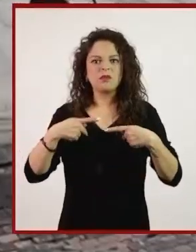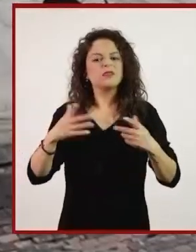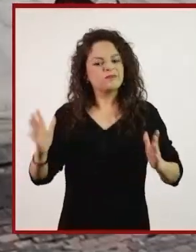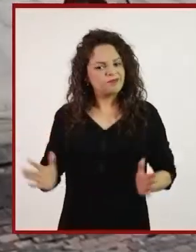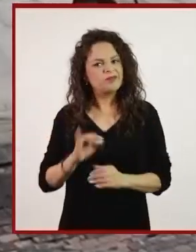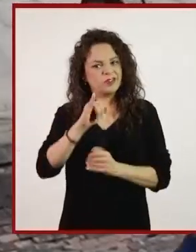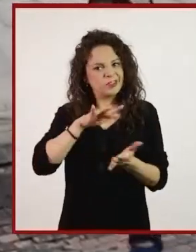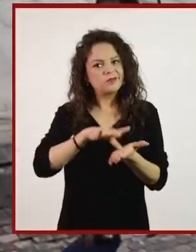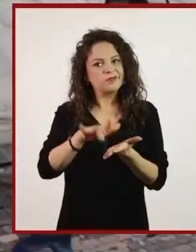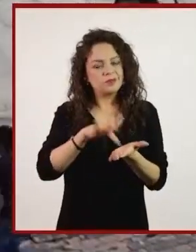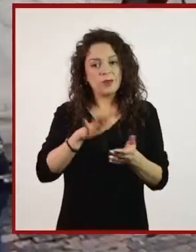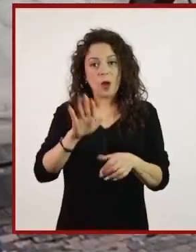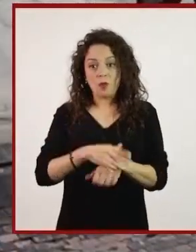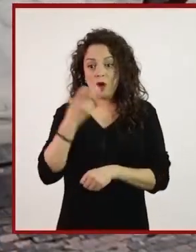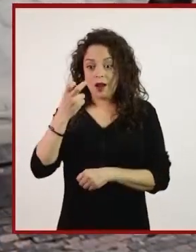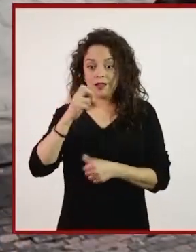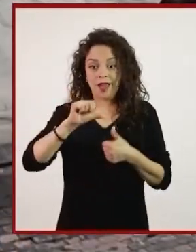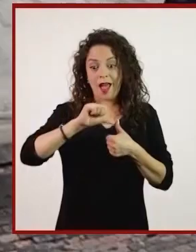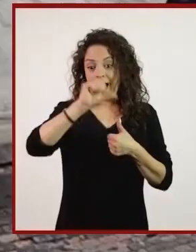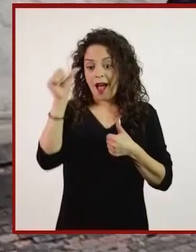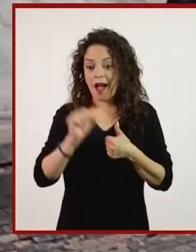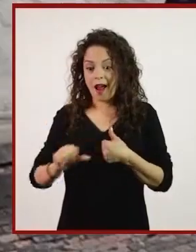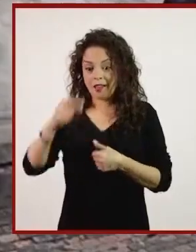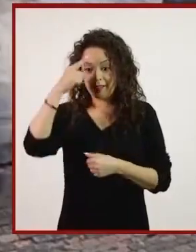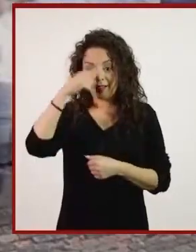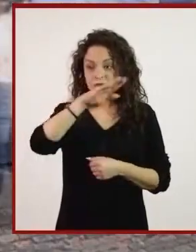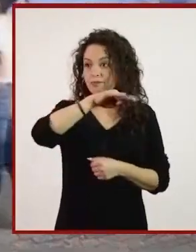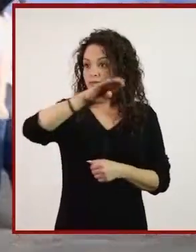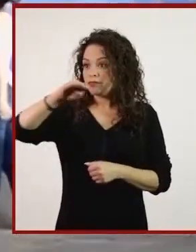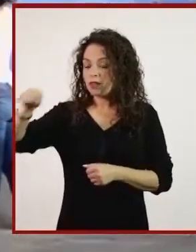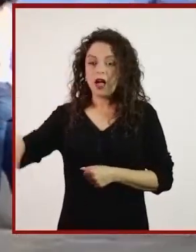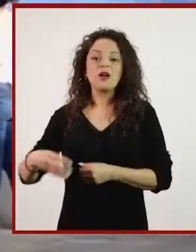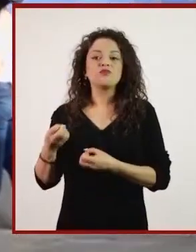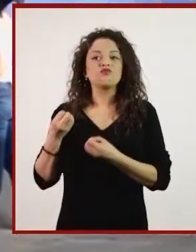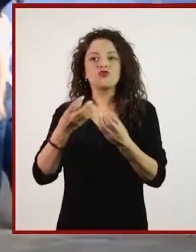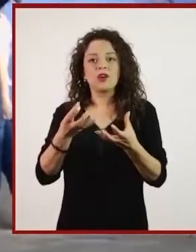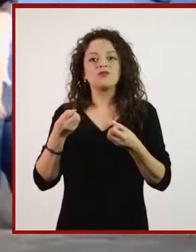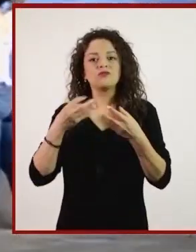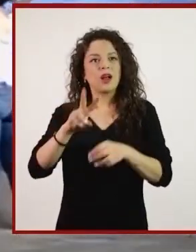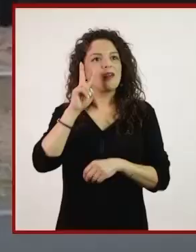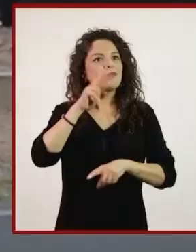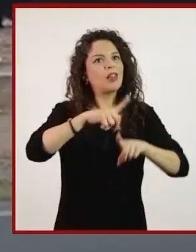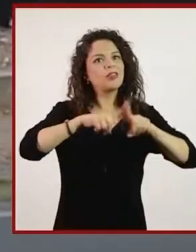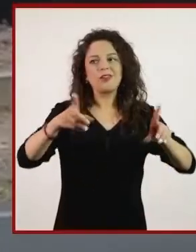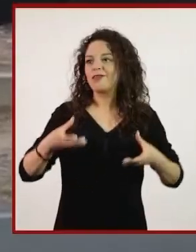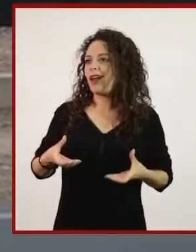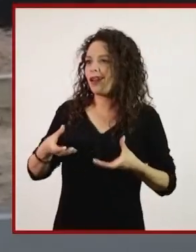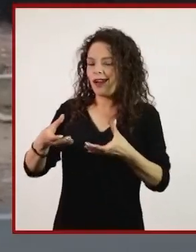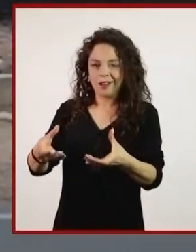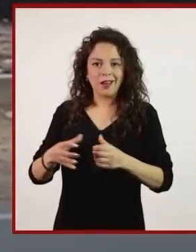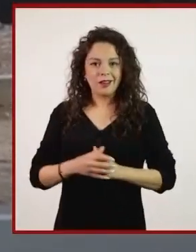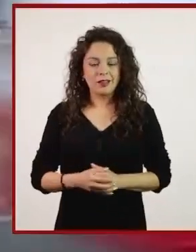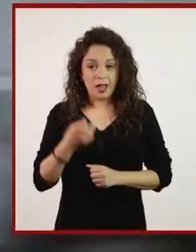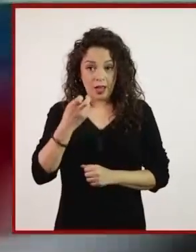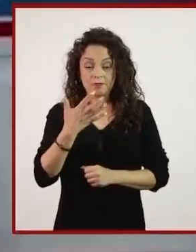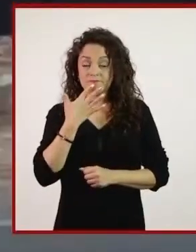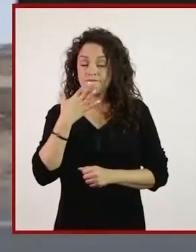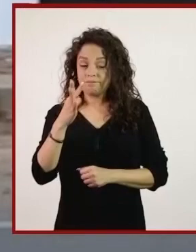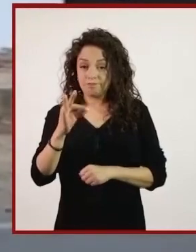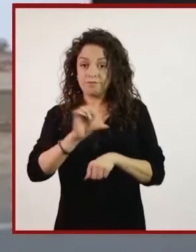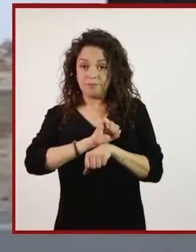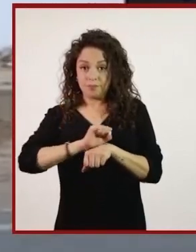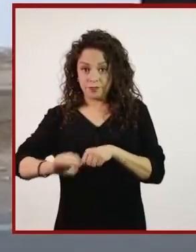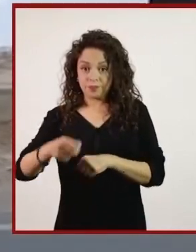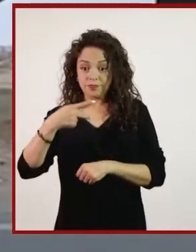la larga la gente le apoyaba, pues su arte literario y grafitero les daba un respiro y nuevo aire a las calles. La estética de